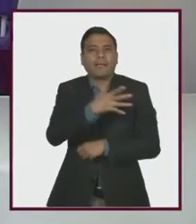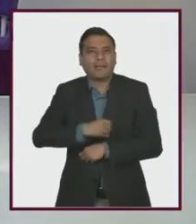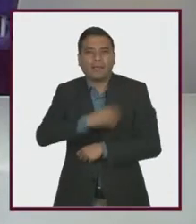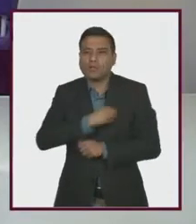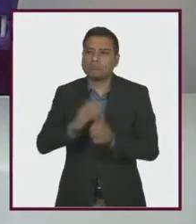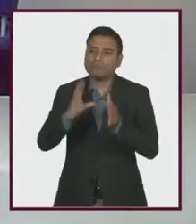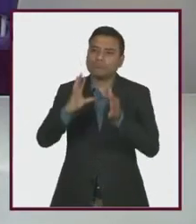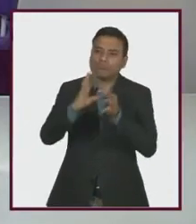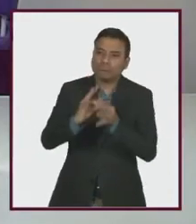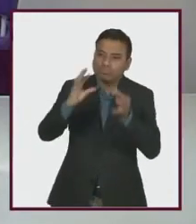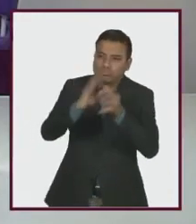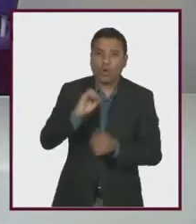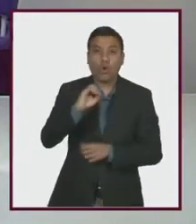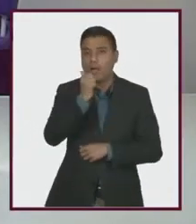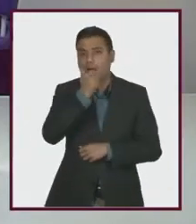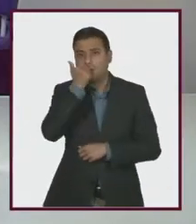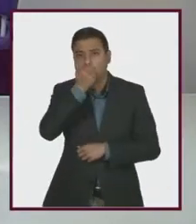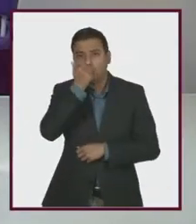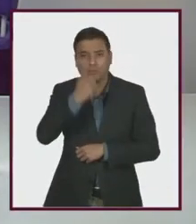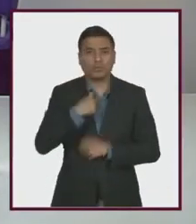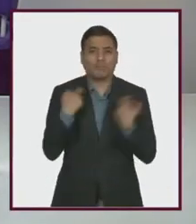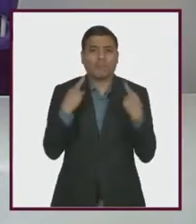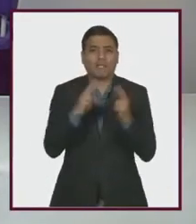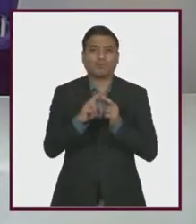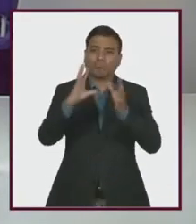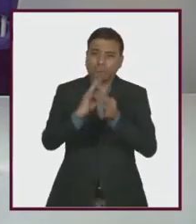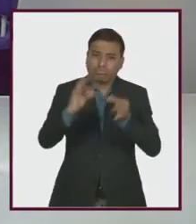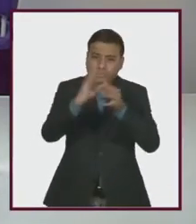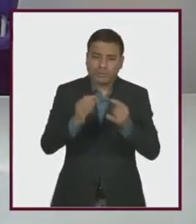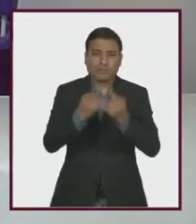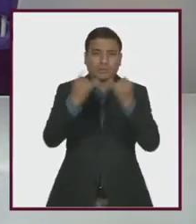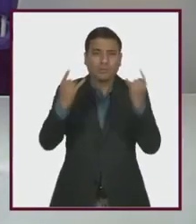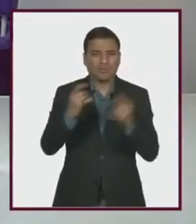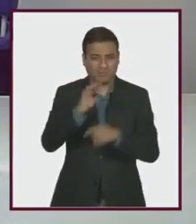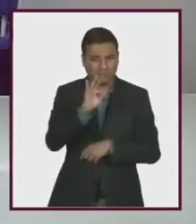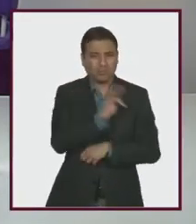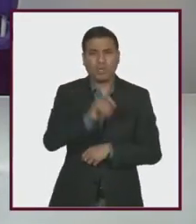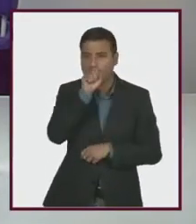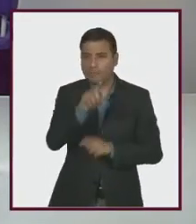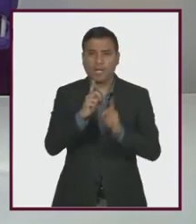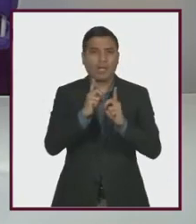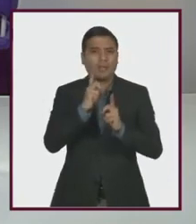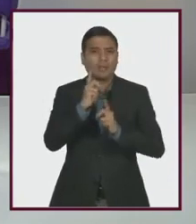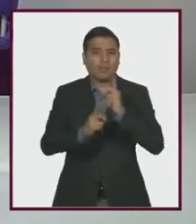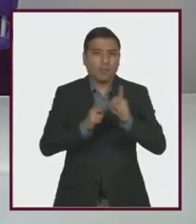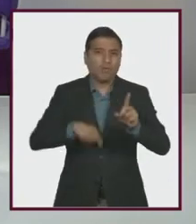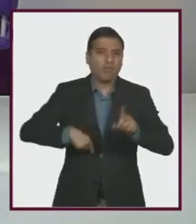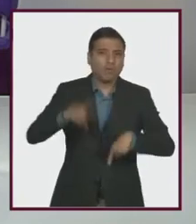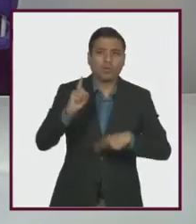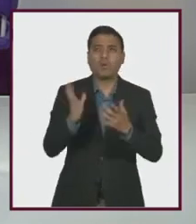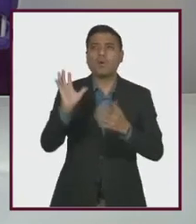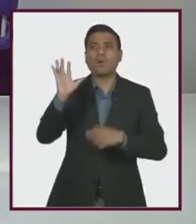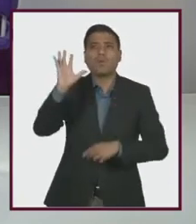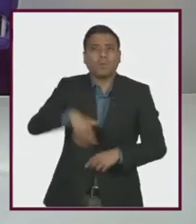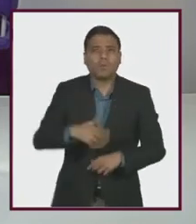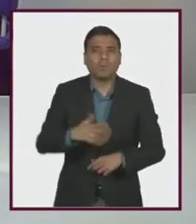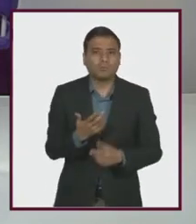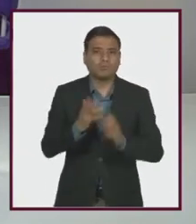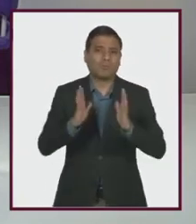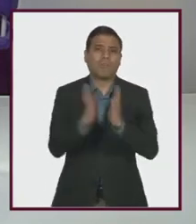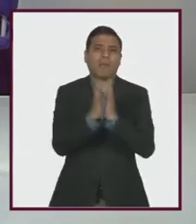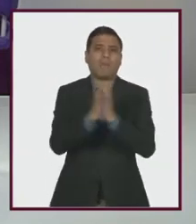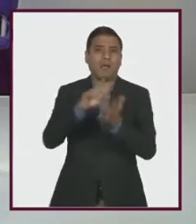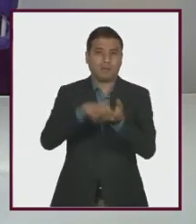con mis alumnos, ¿no? O sea, teniendo actividades deportivas dentro de las escuelas, por ejemplo,